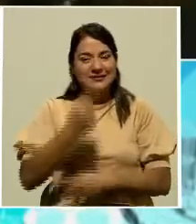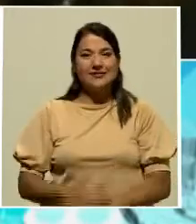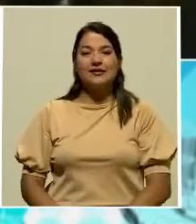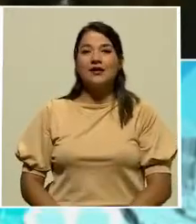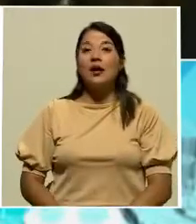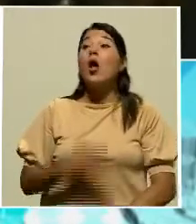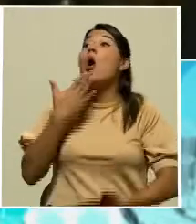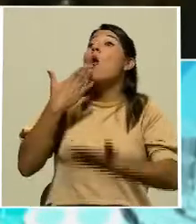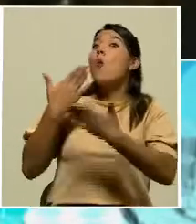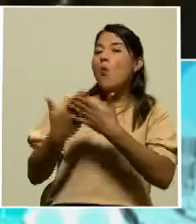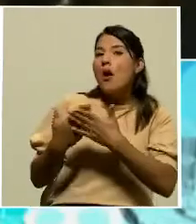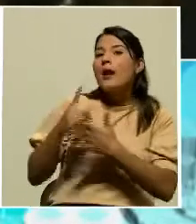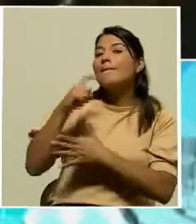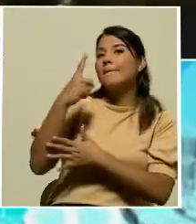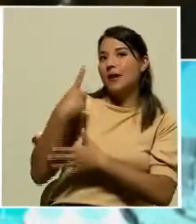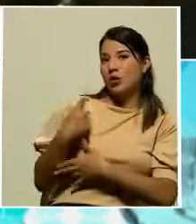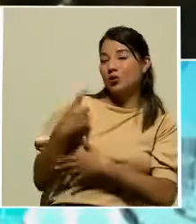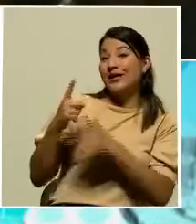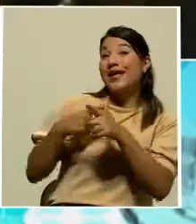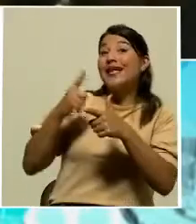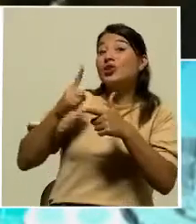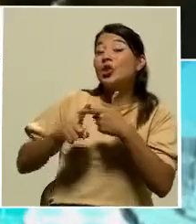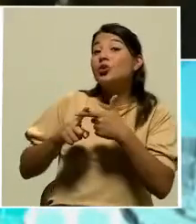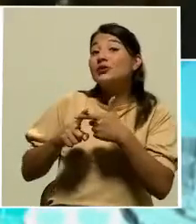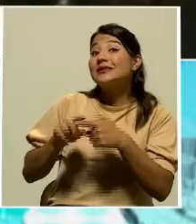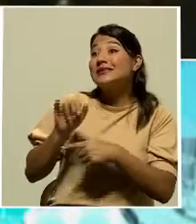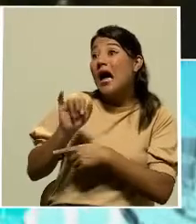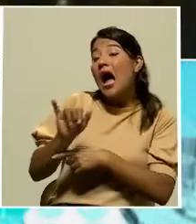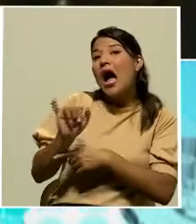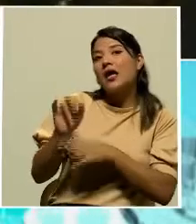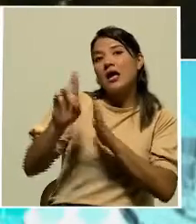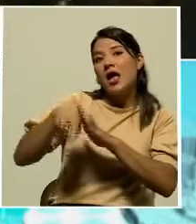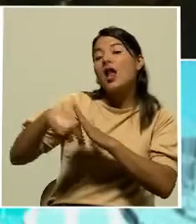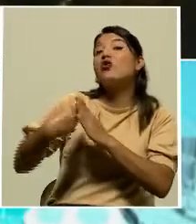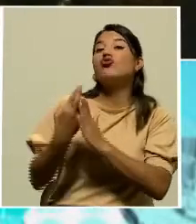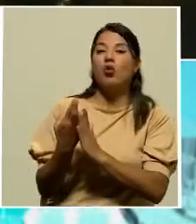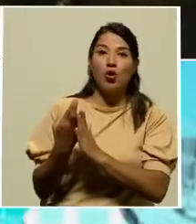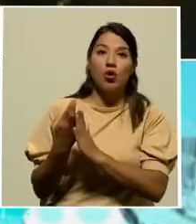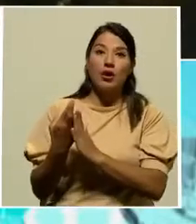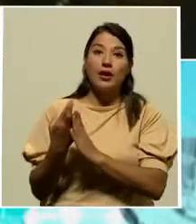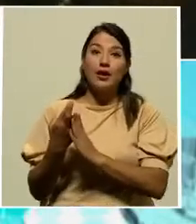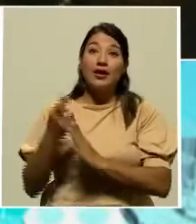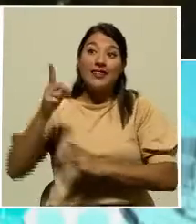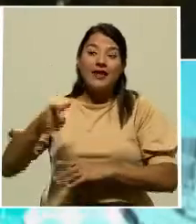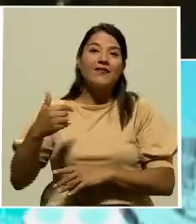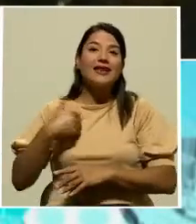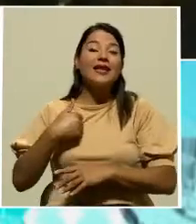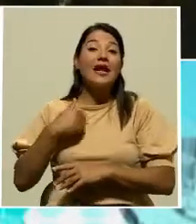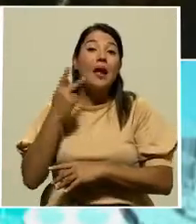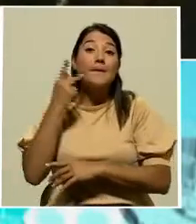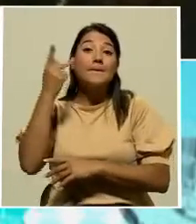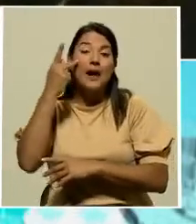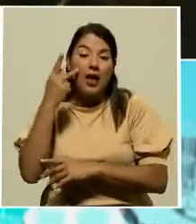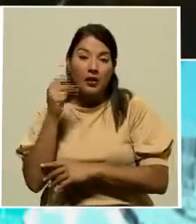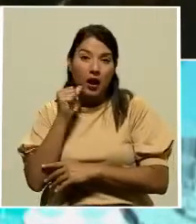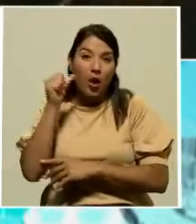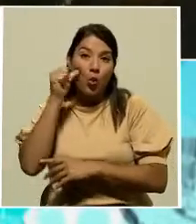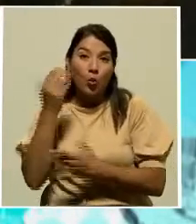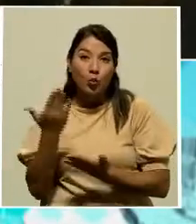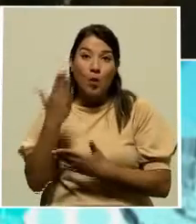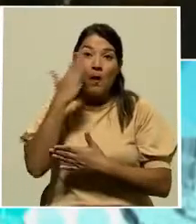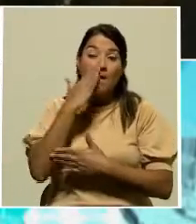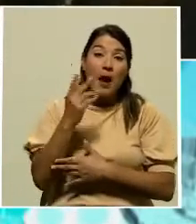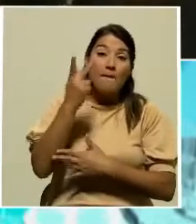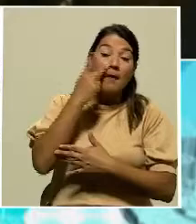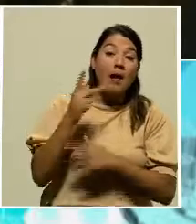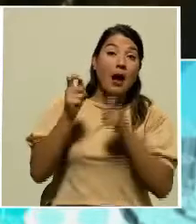Buena pregunta. Entonces ahí está el papel, el rol, ¿no?, de los adultos, los papás, las mamás, los